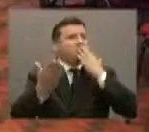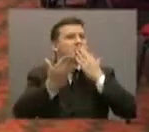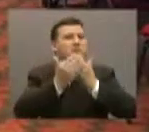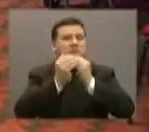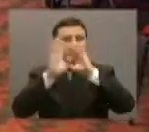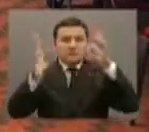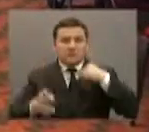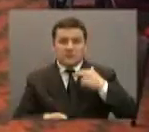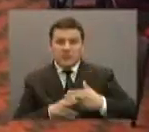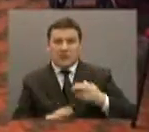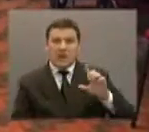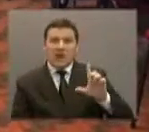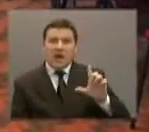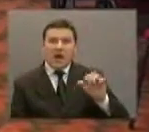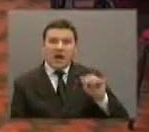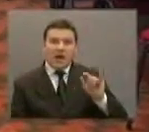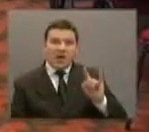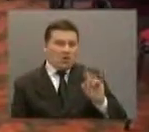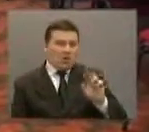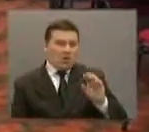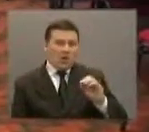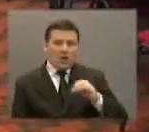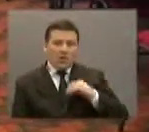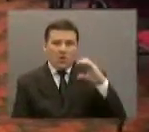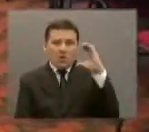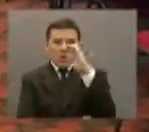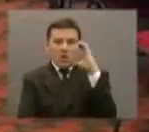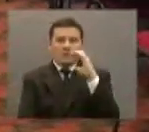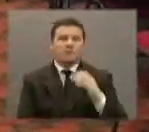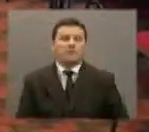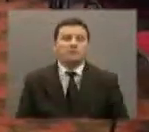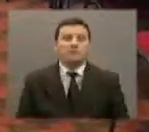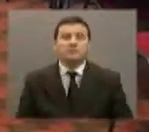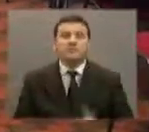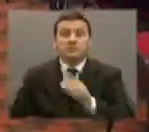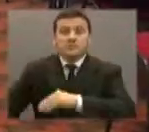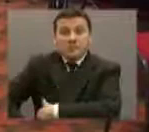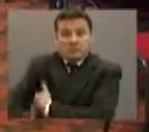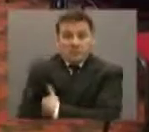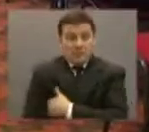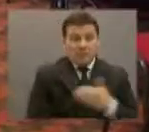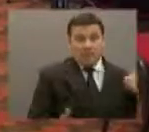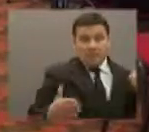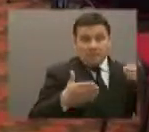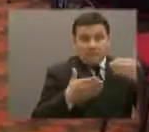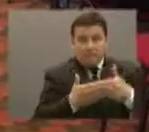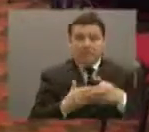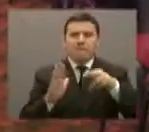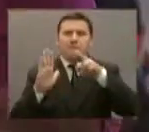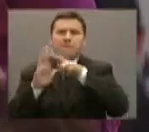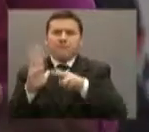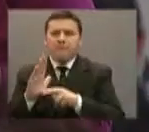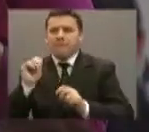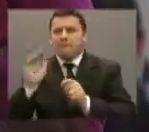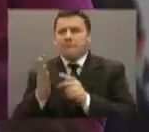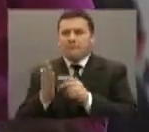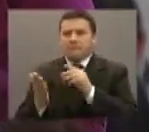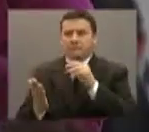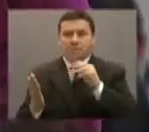Mi nombre es Laura Ramírez vocera de pacientes Colombia super el Ministerio ha venido expidiendo una serie de resoluciones